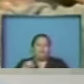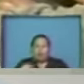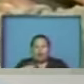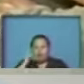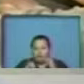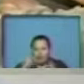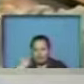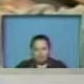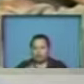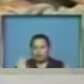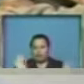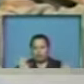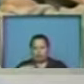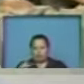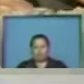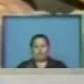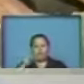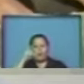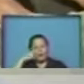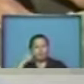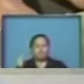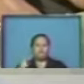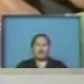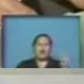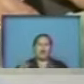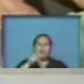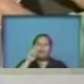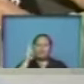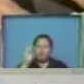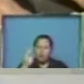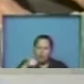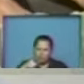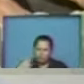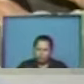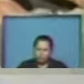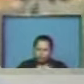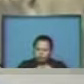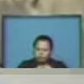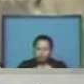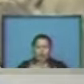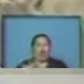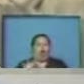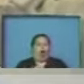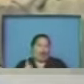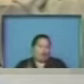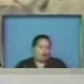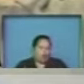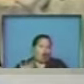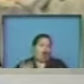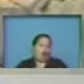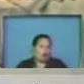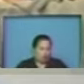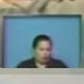ve por televisión. No he hablado con Bernie. ¿Ustedes en la línea 60 están buscando un muerto, justamente? ¿Usted coincide con esta idea? Espero que no. Espero